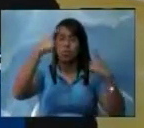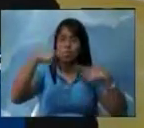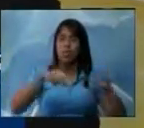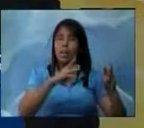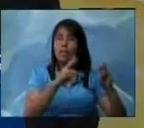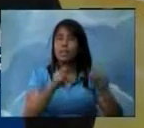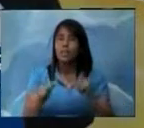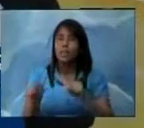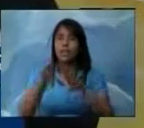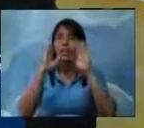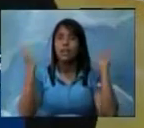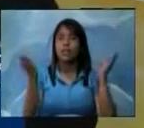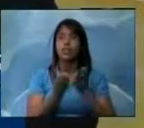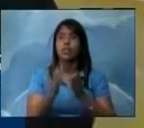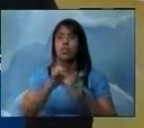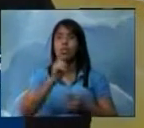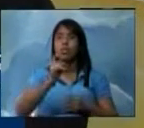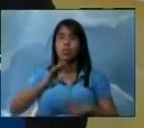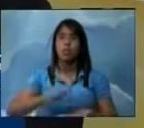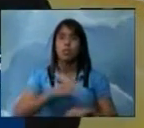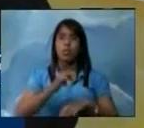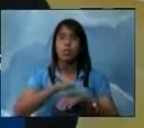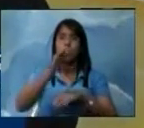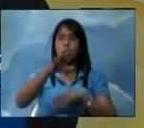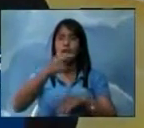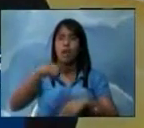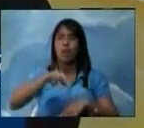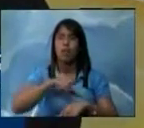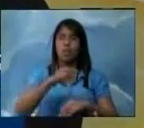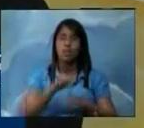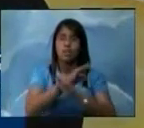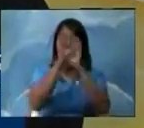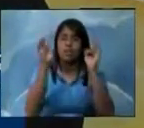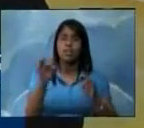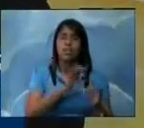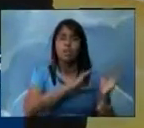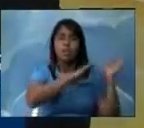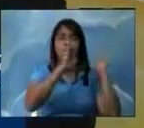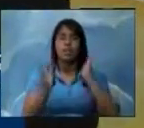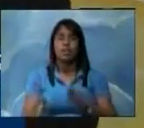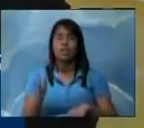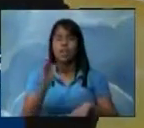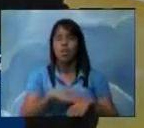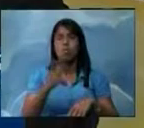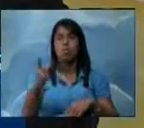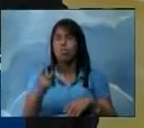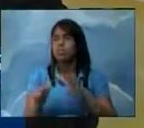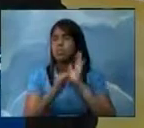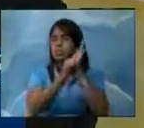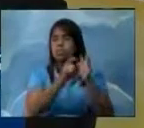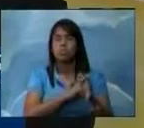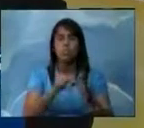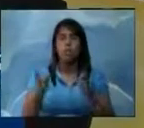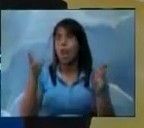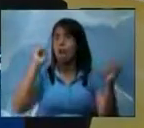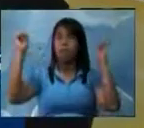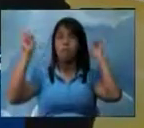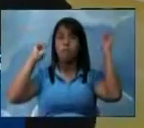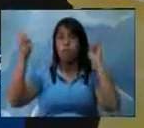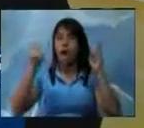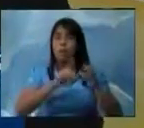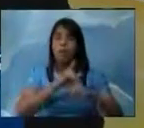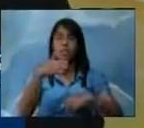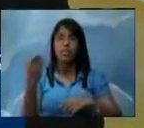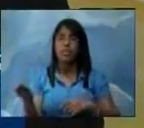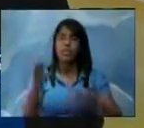de la tierra. Nosotros no podemos dejar nuestra condición de cristiano por el asunto de la fama, por el asunto